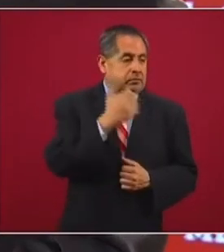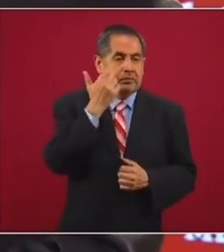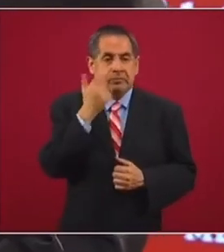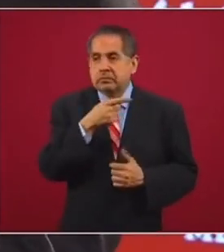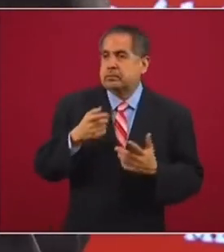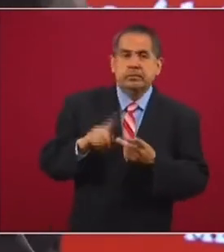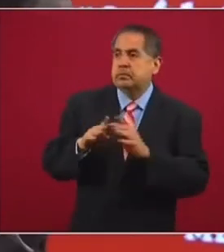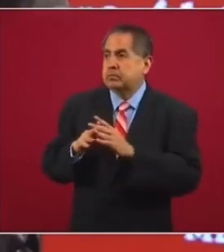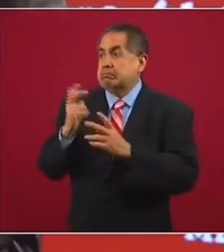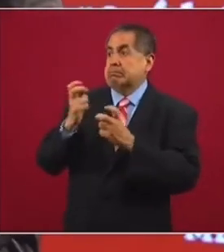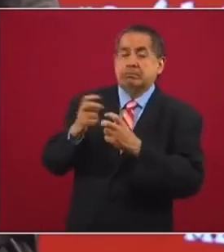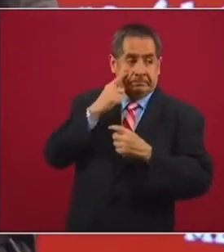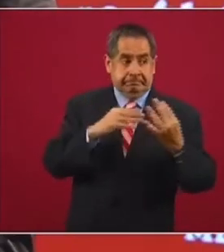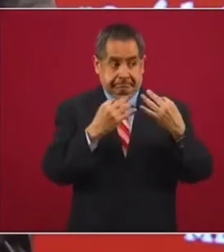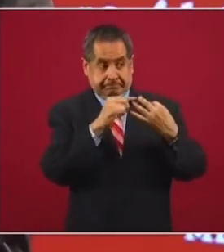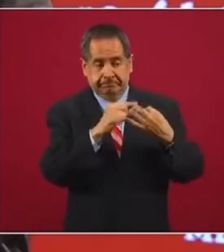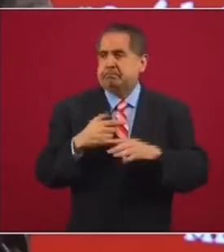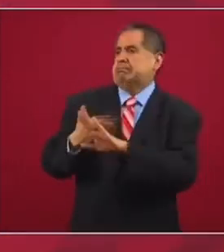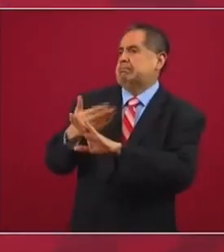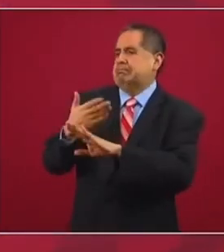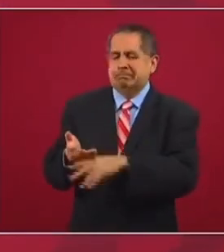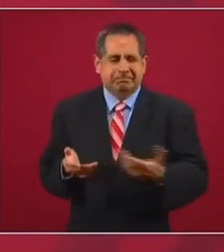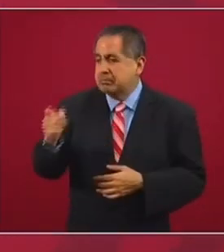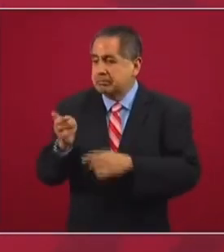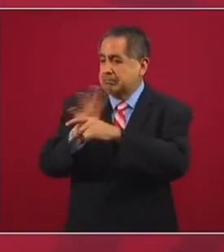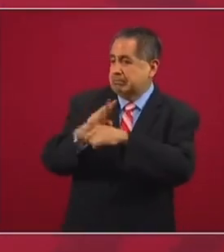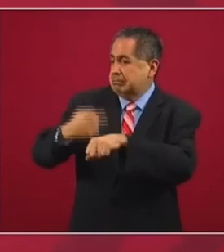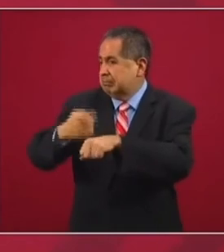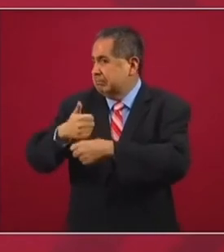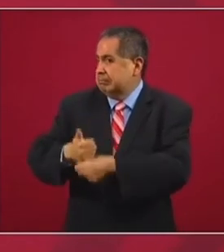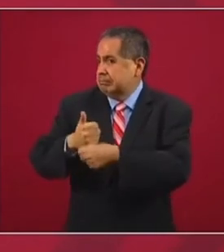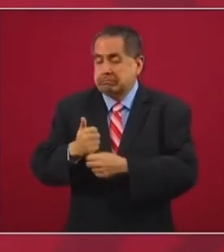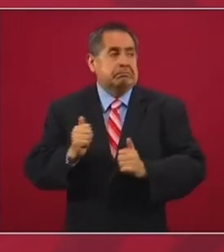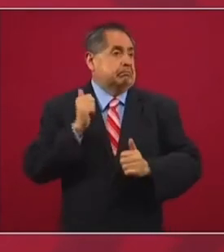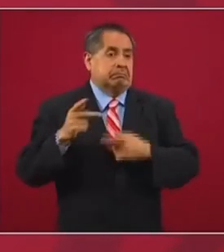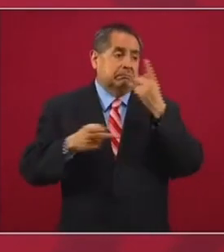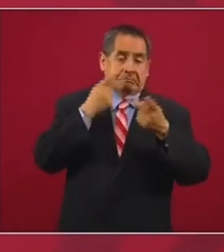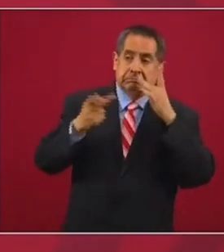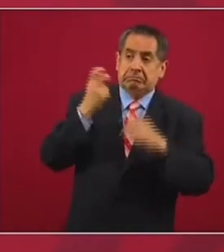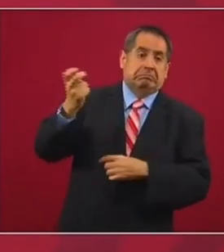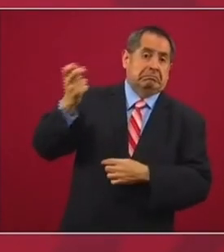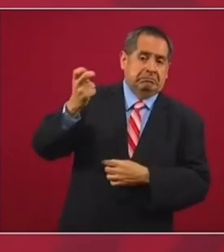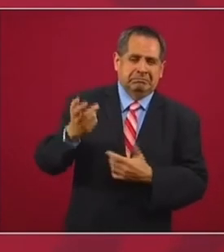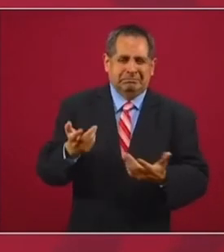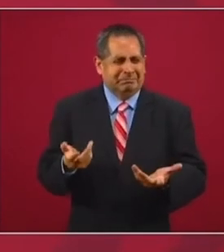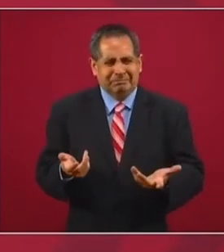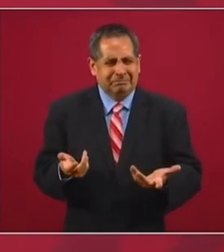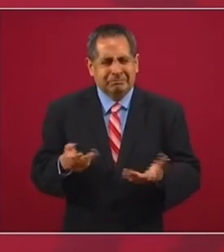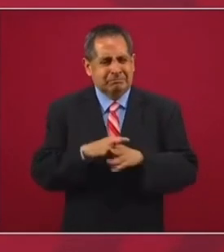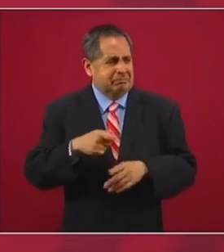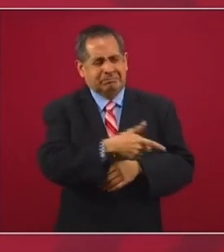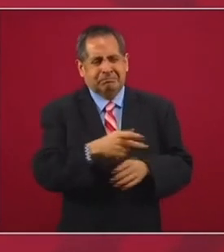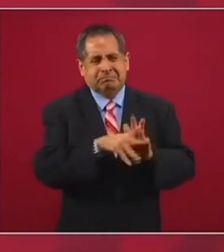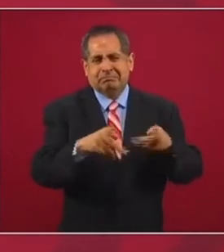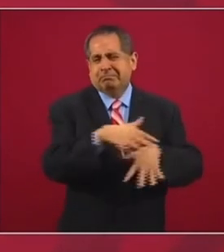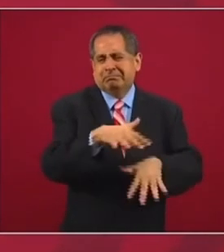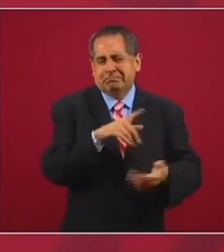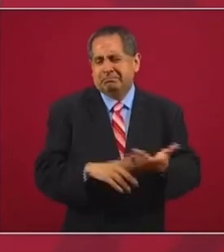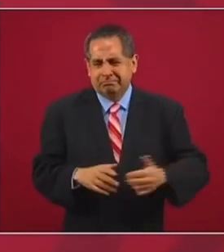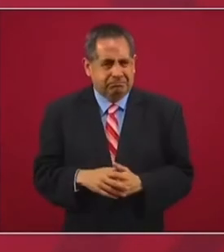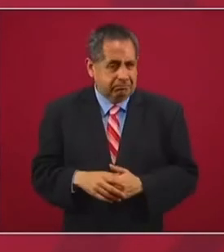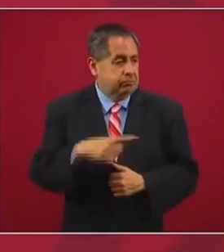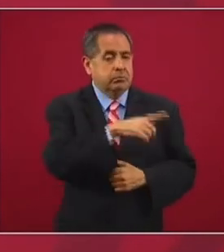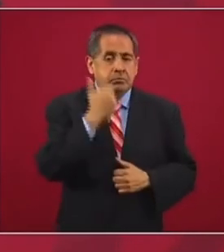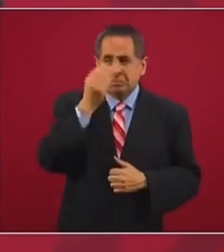montar en una tragedia. Eso es lo que hace la prensa amarillista, que quisiera que